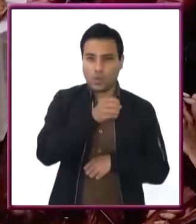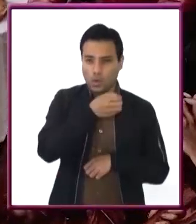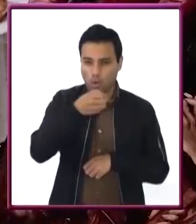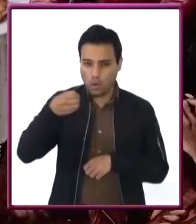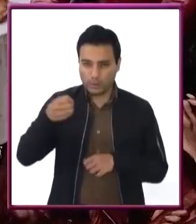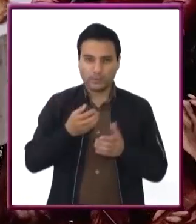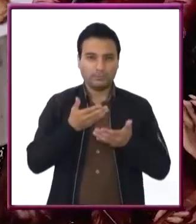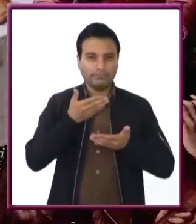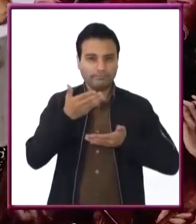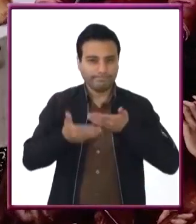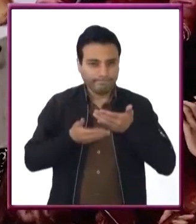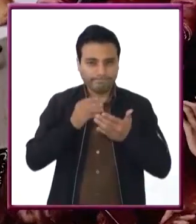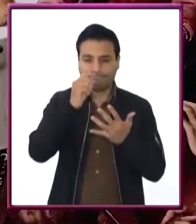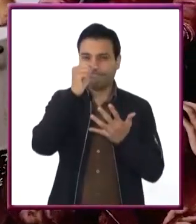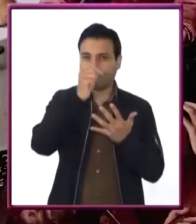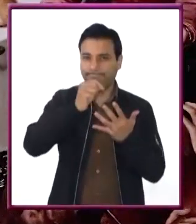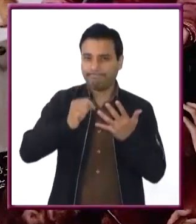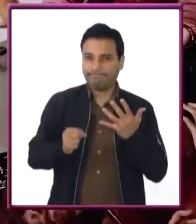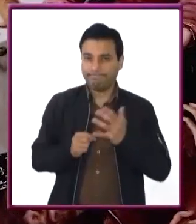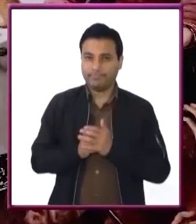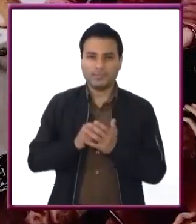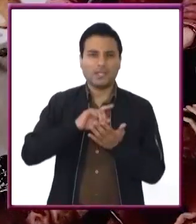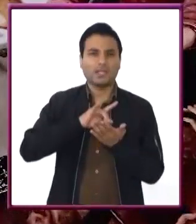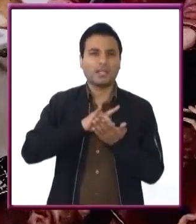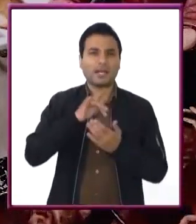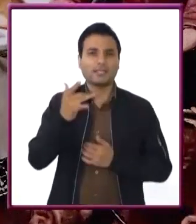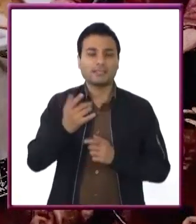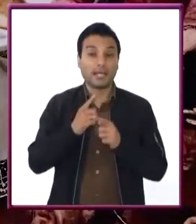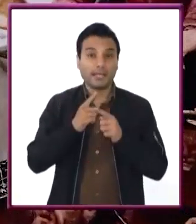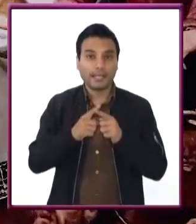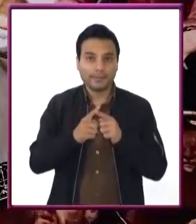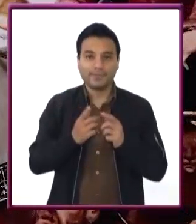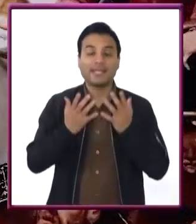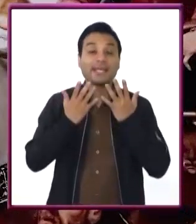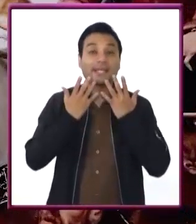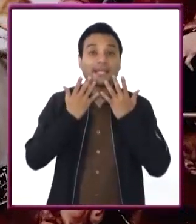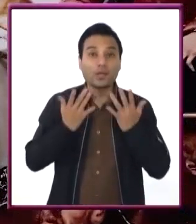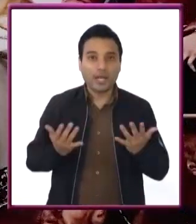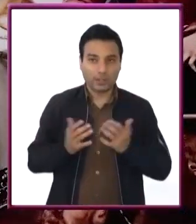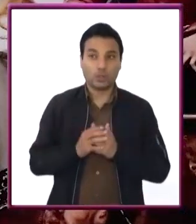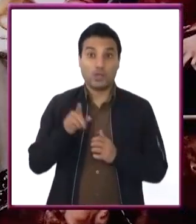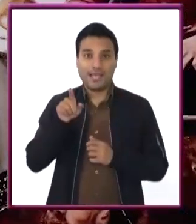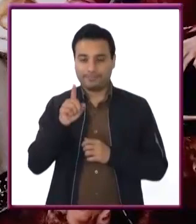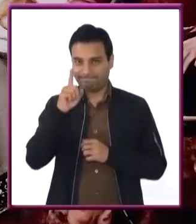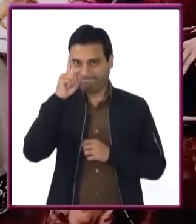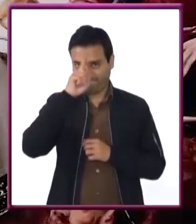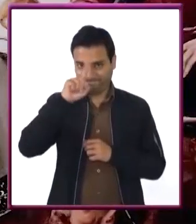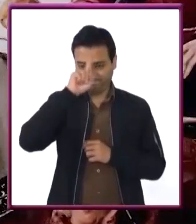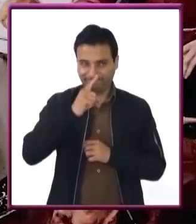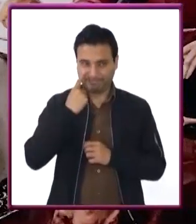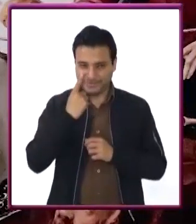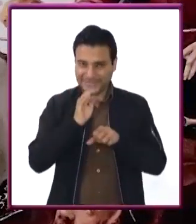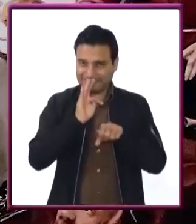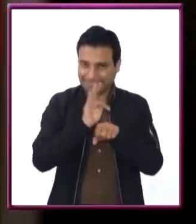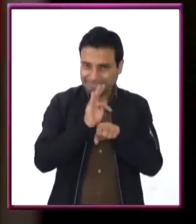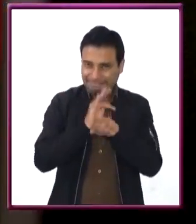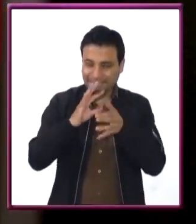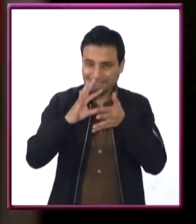protocolos del servicio, pero es gracias a Leonardo da Vinci, que es el que le recomienda que se hagan este tipo